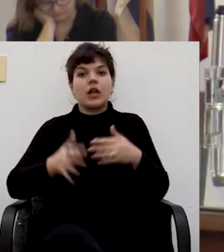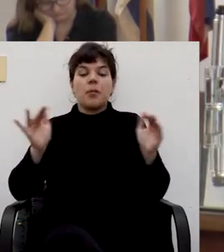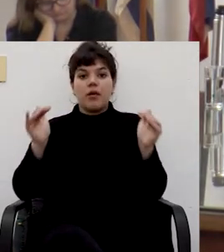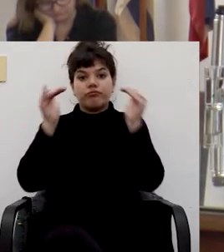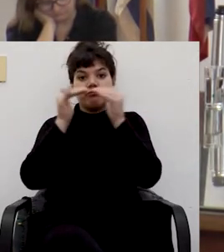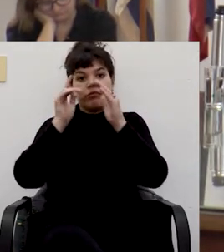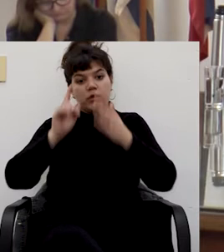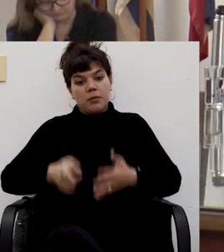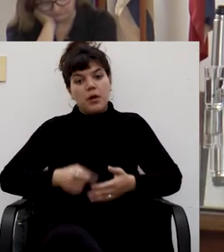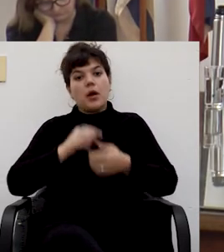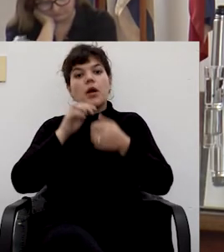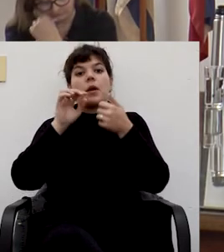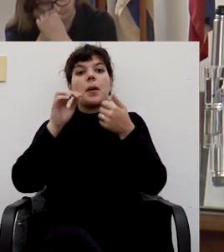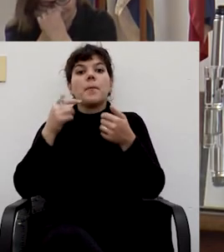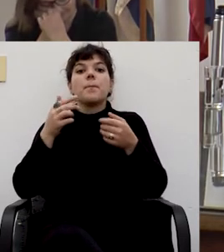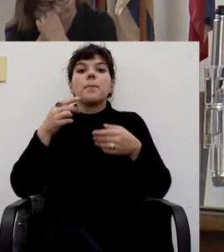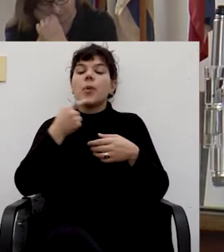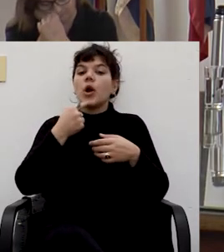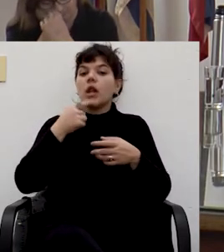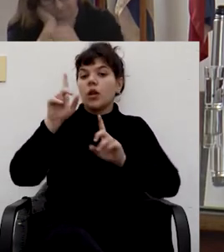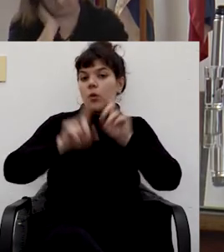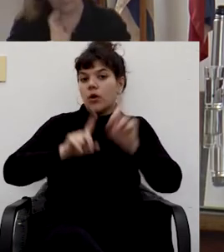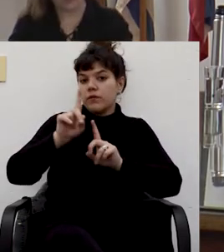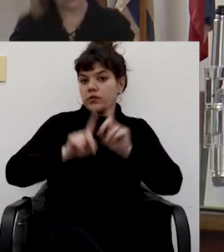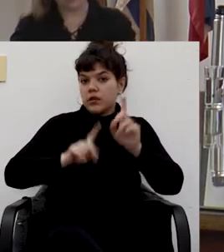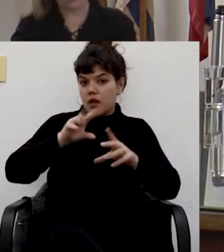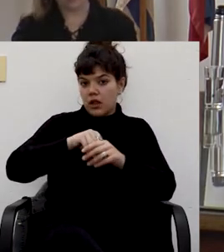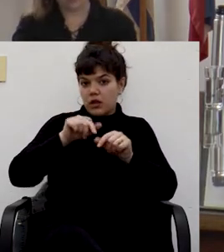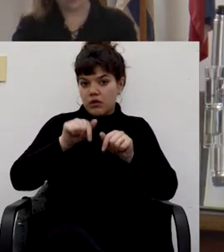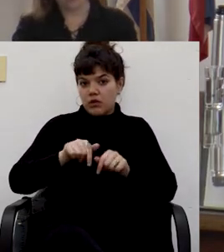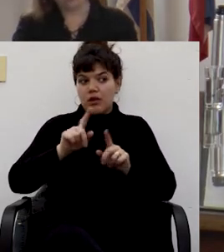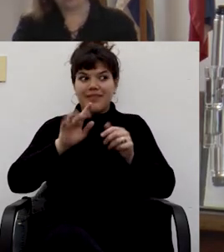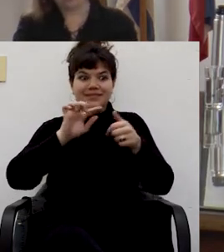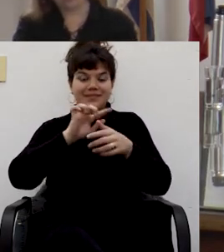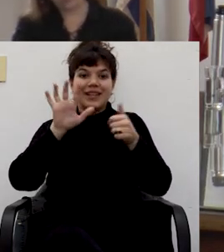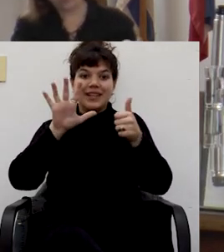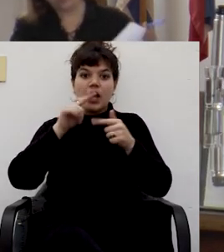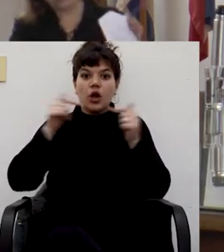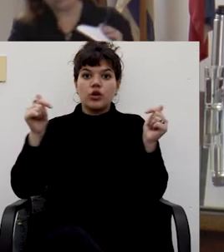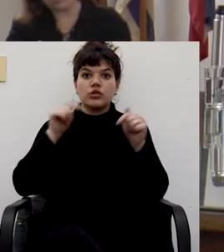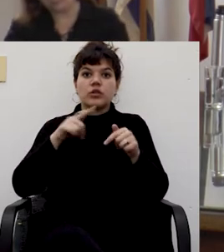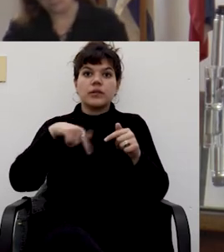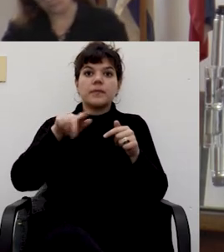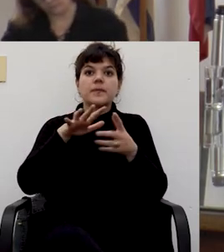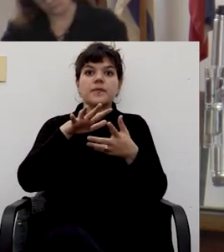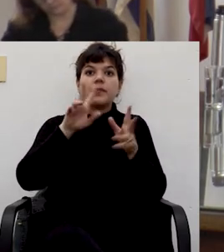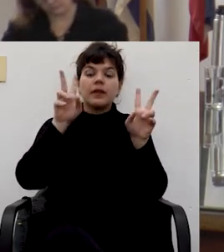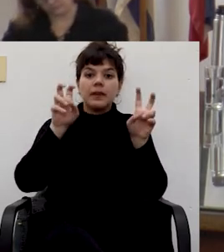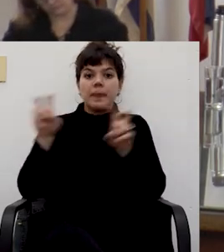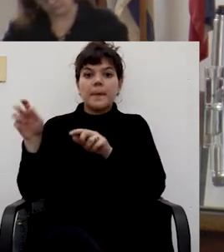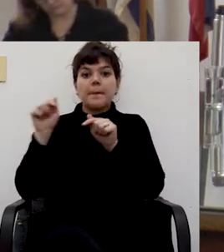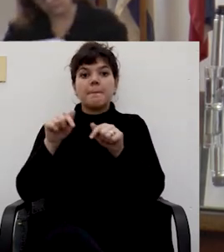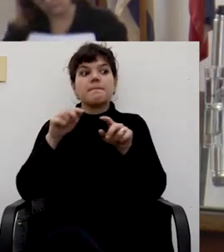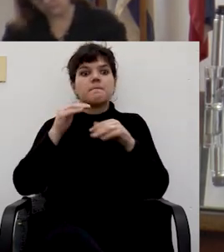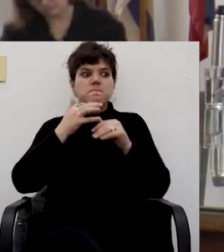universitario. Estos 6 ejes nos han tenido en intercambio sobre, bueno, elaborar un estado de situación de la institución